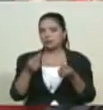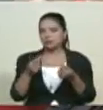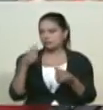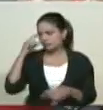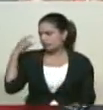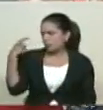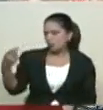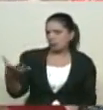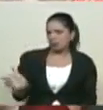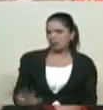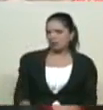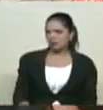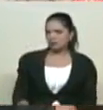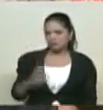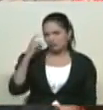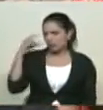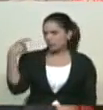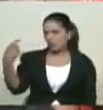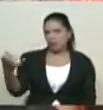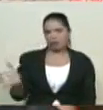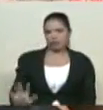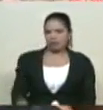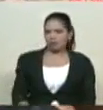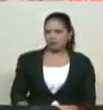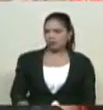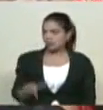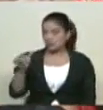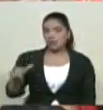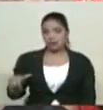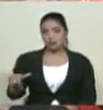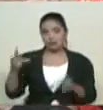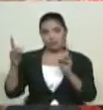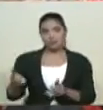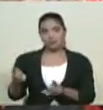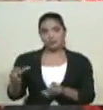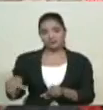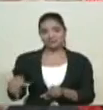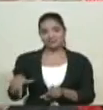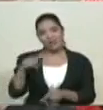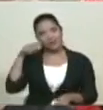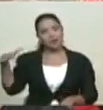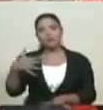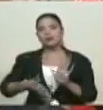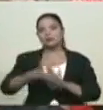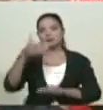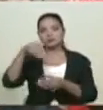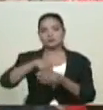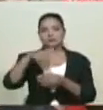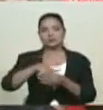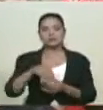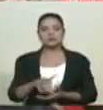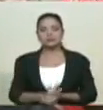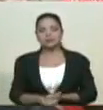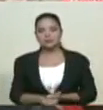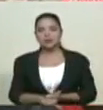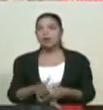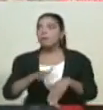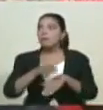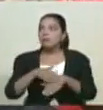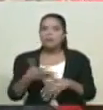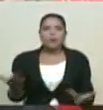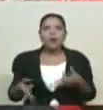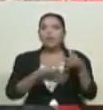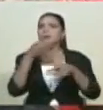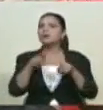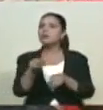que ya la inflación está por... Todos los días. Esta es una, que el pueblo salga a votar, porque ¿cuál es la explicación que dan